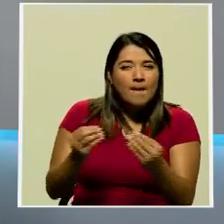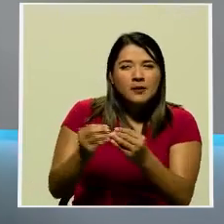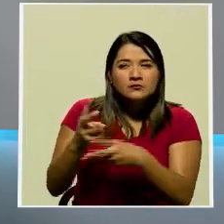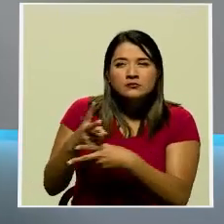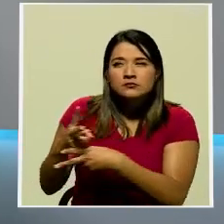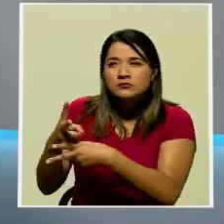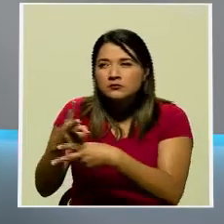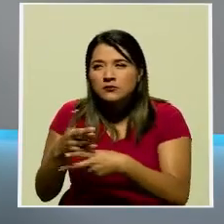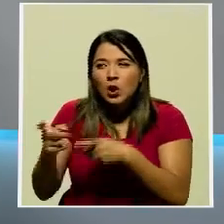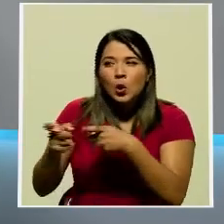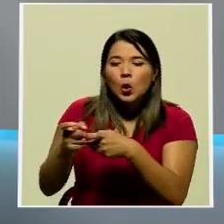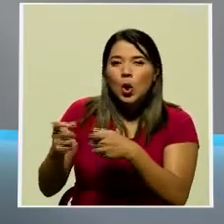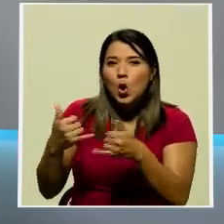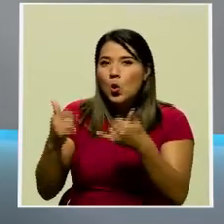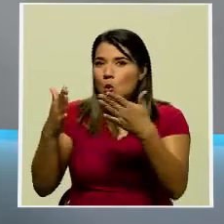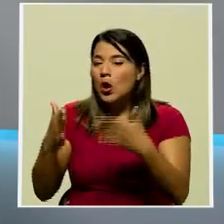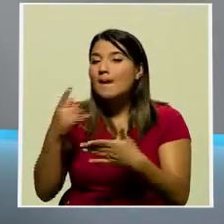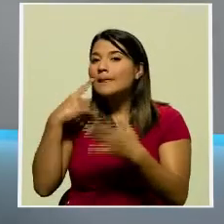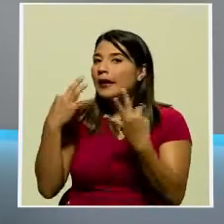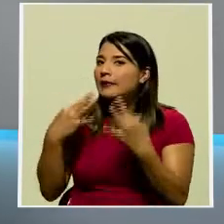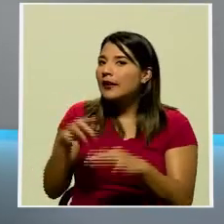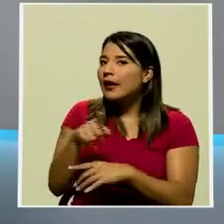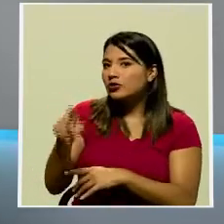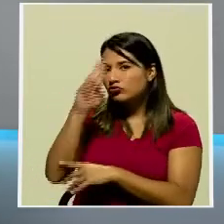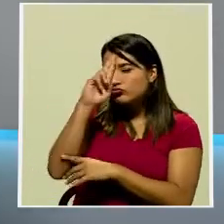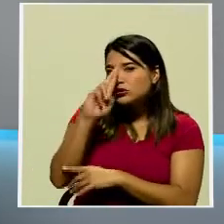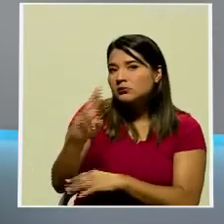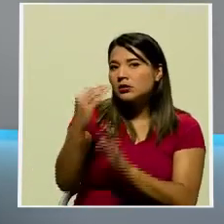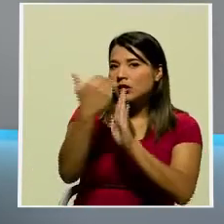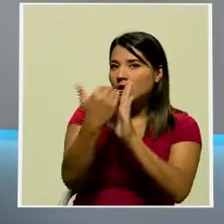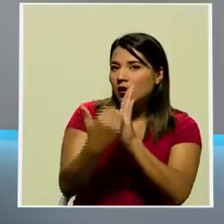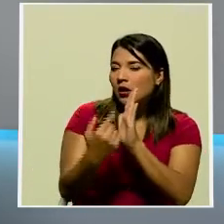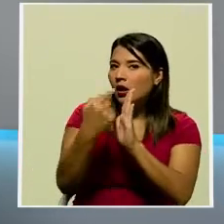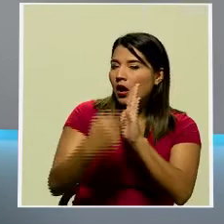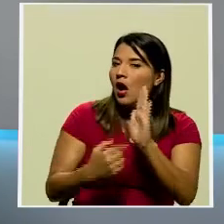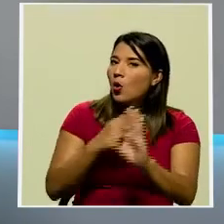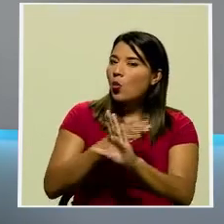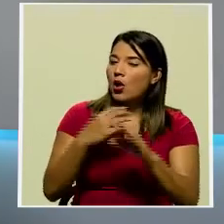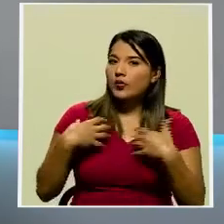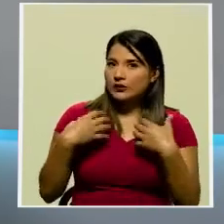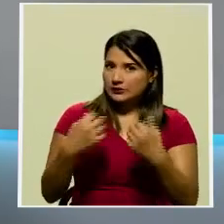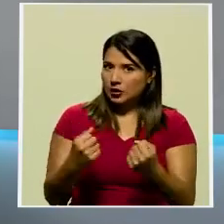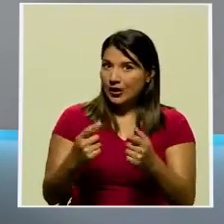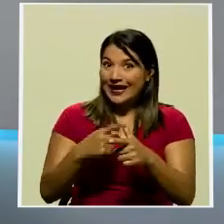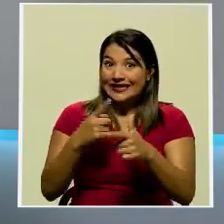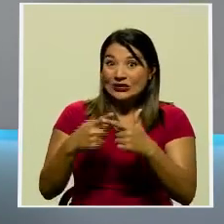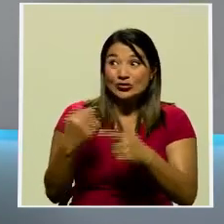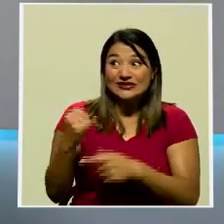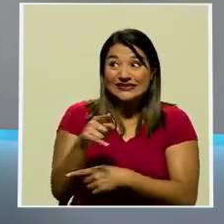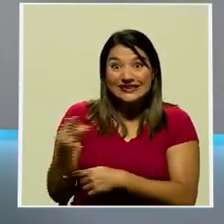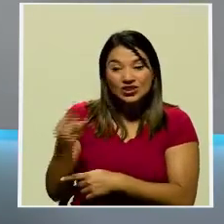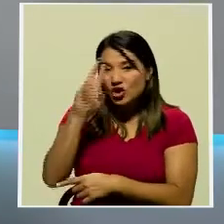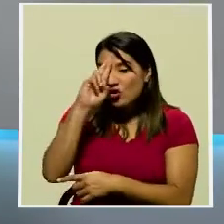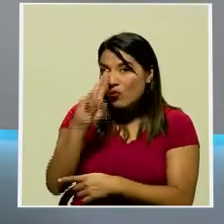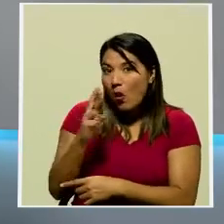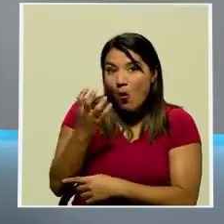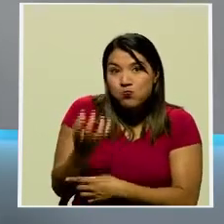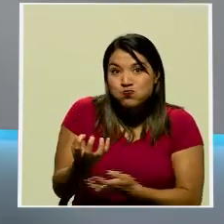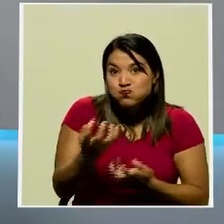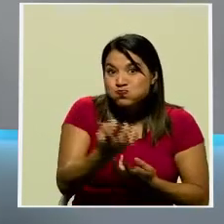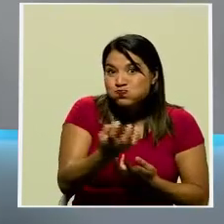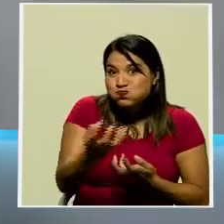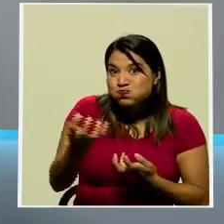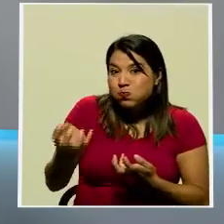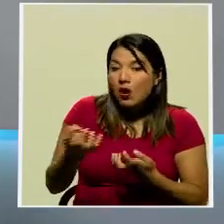para tratar de que respeten todos esos protocolos que les están pidiendo, así que si rompen burbujas, pues han estado